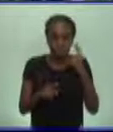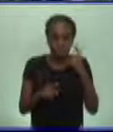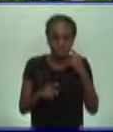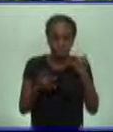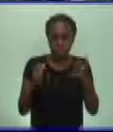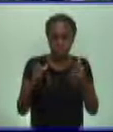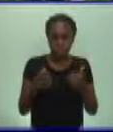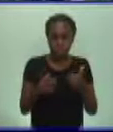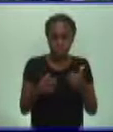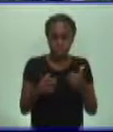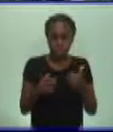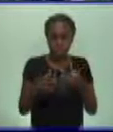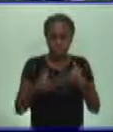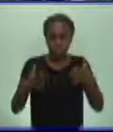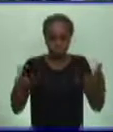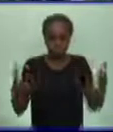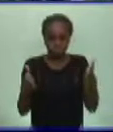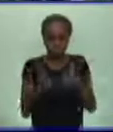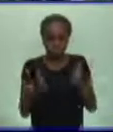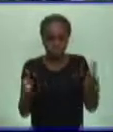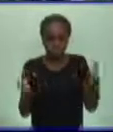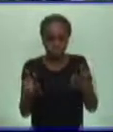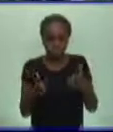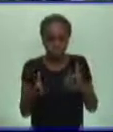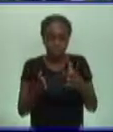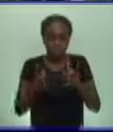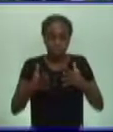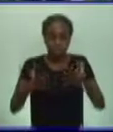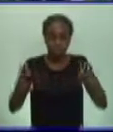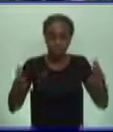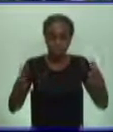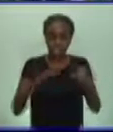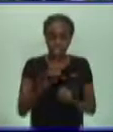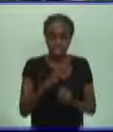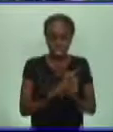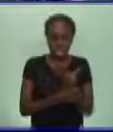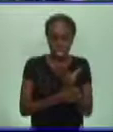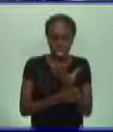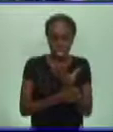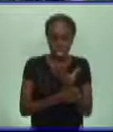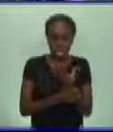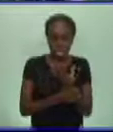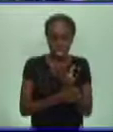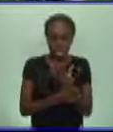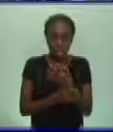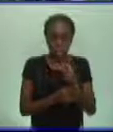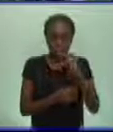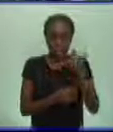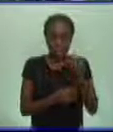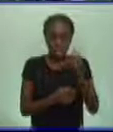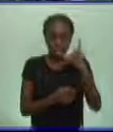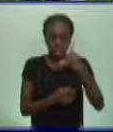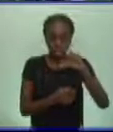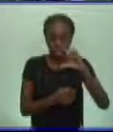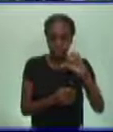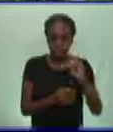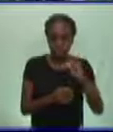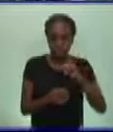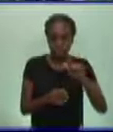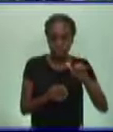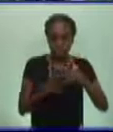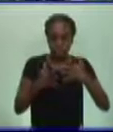esta planta. Miren qué grande. Su tallo es grueso, es un árbol